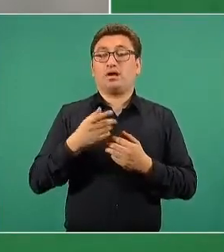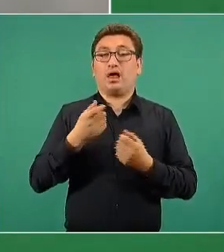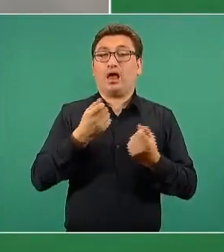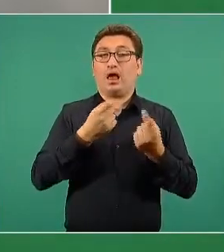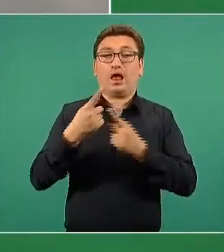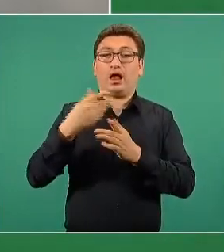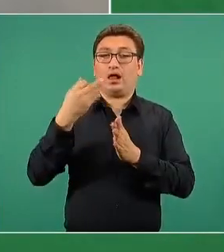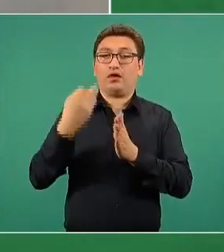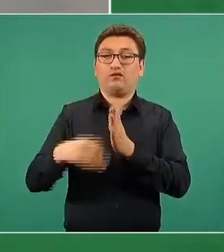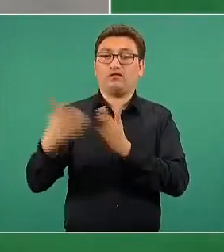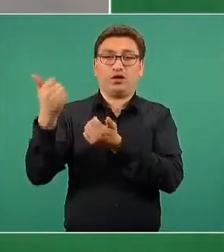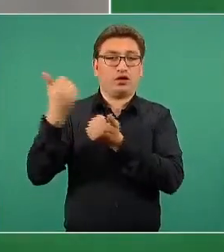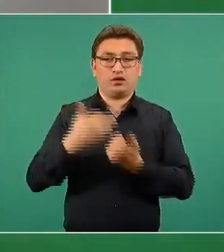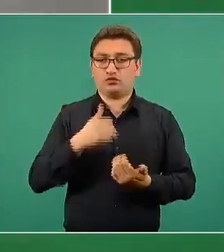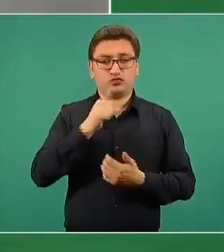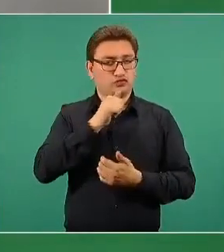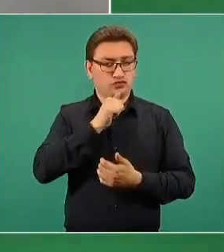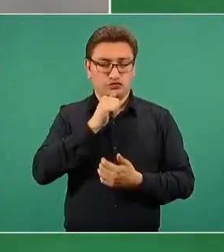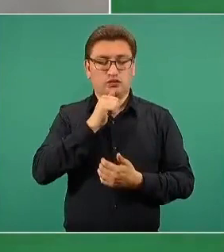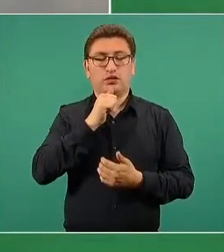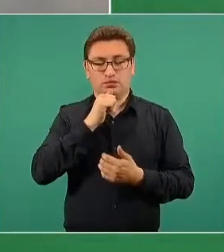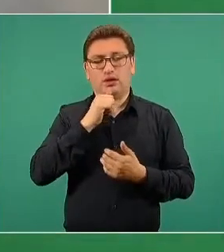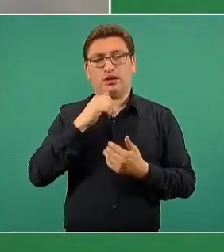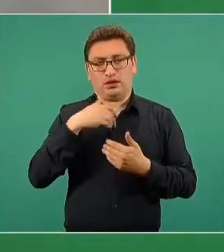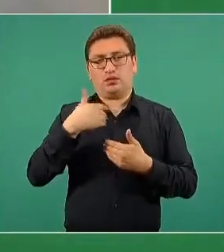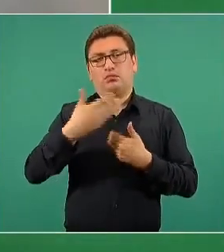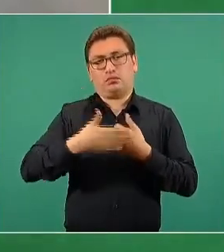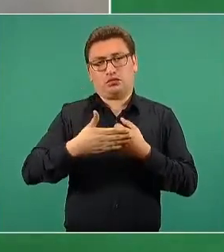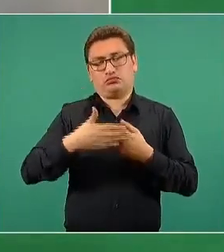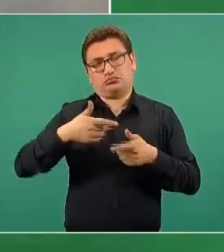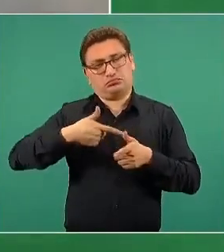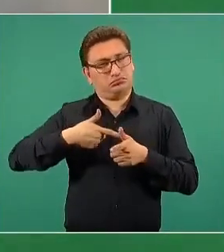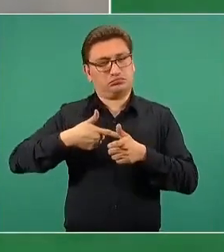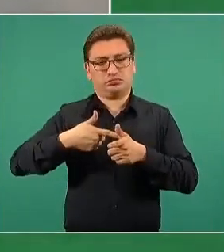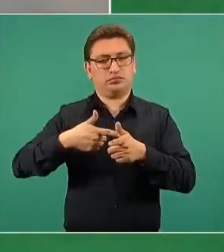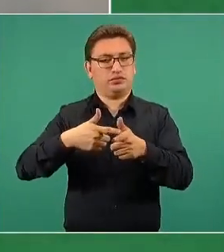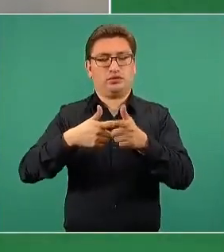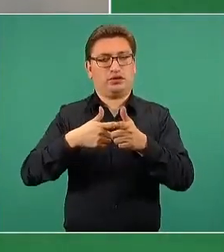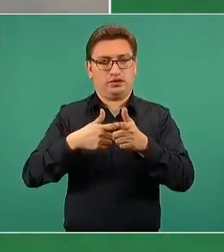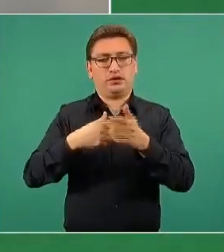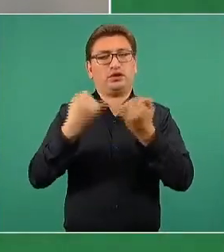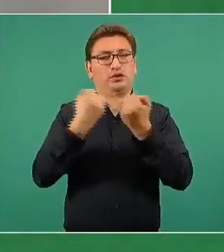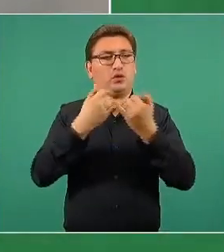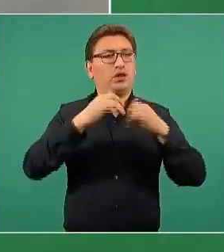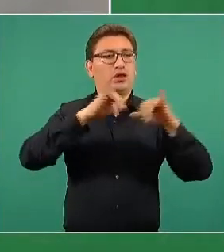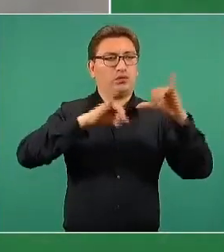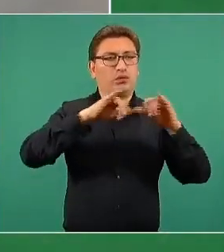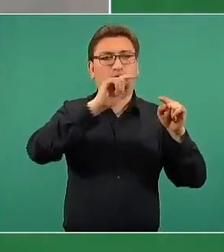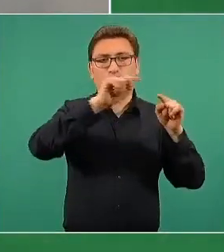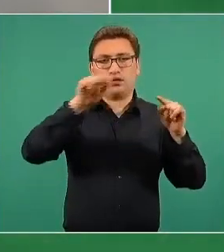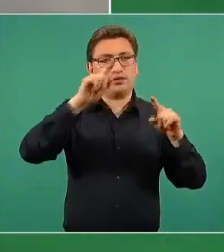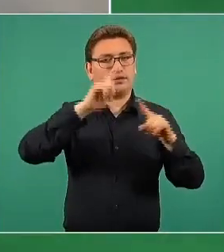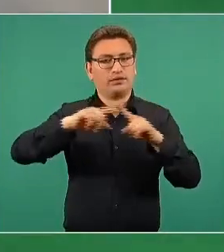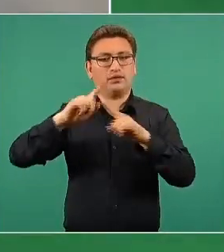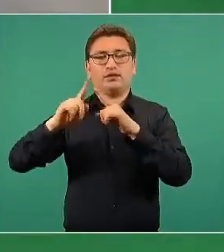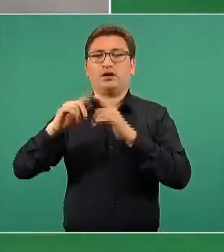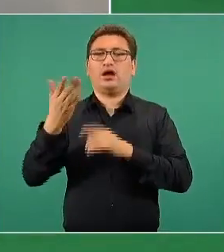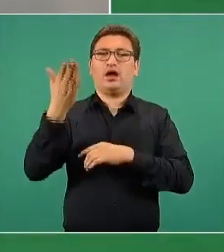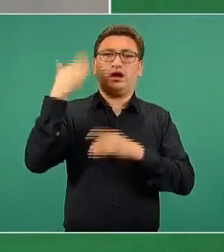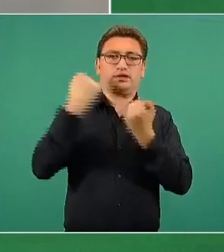no se han realizado, se estará, como se ha hecho con otros laboratorios, como se hizo en su momento